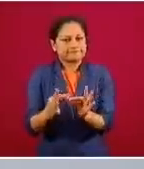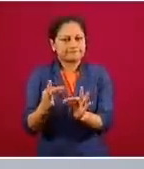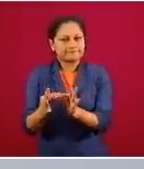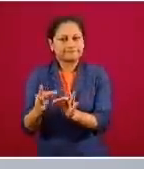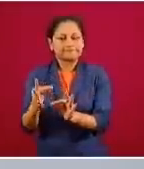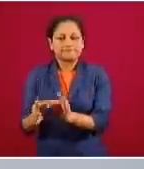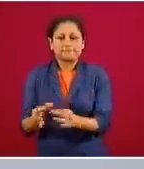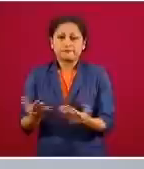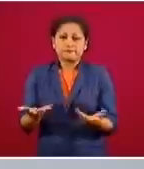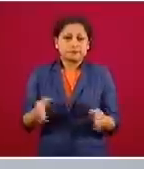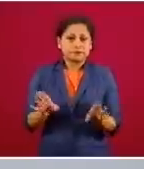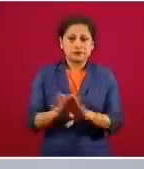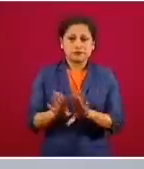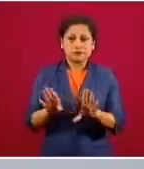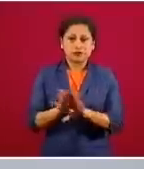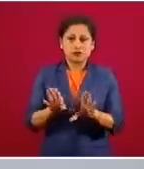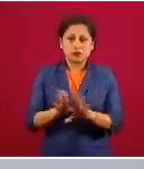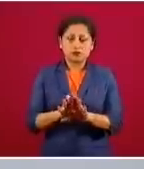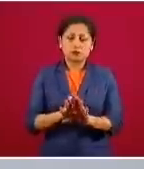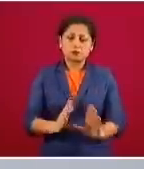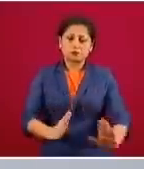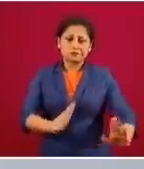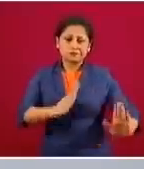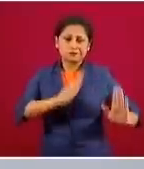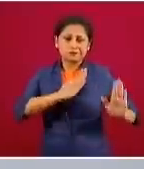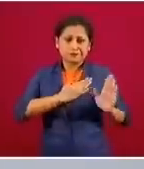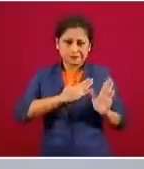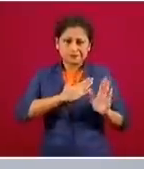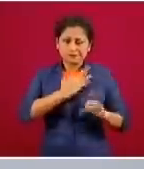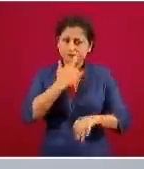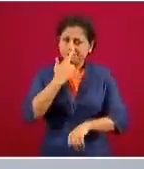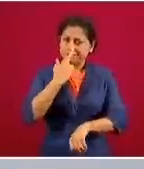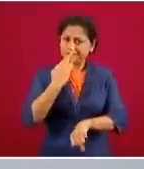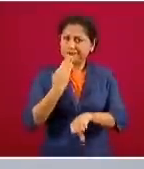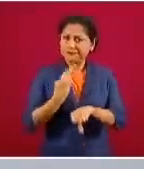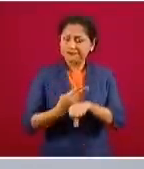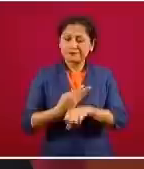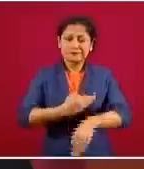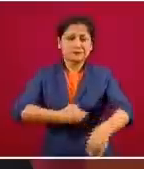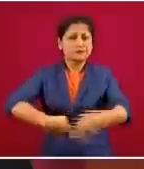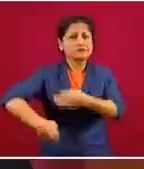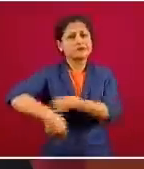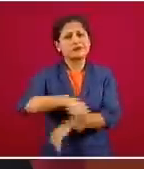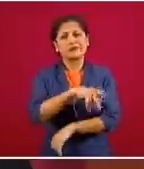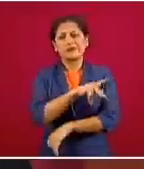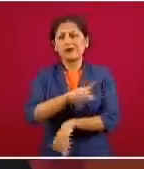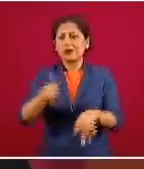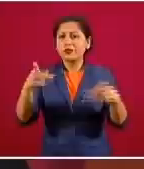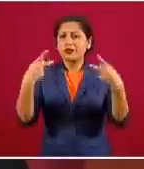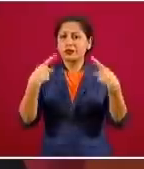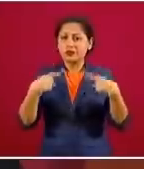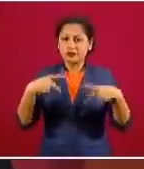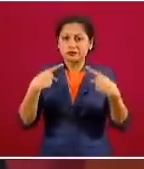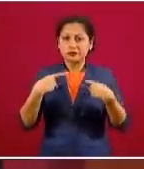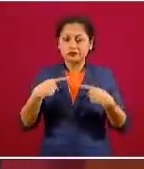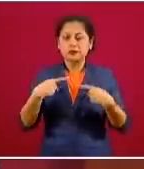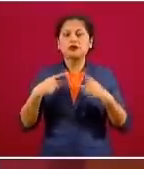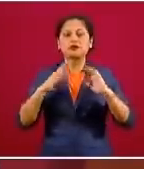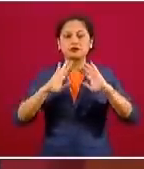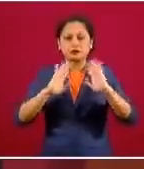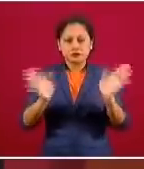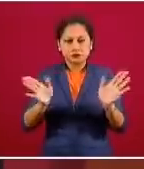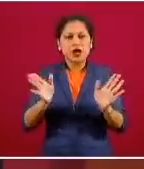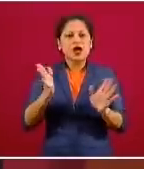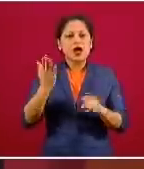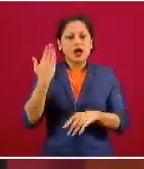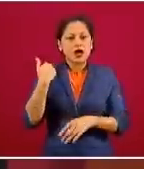la responsabilidad de todas y todos los miembros de la sociedad. Y ya hemos dicho agradecimiento a